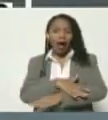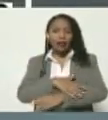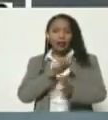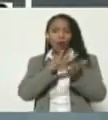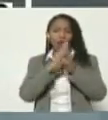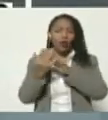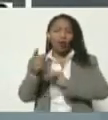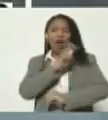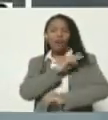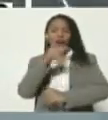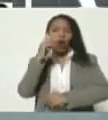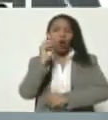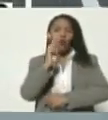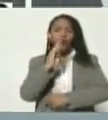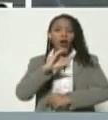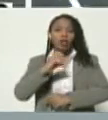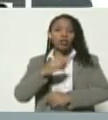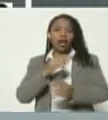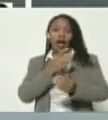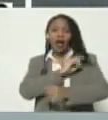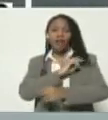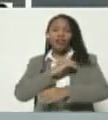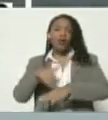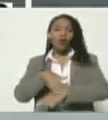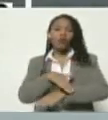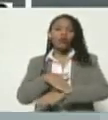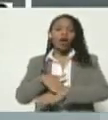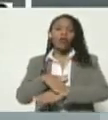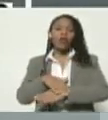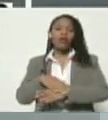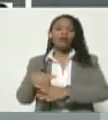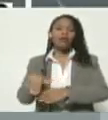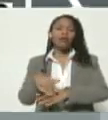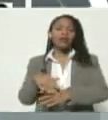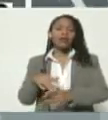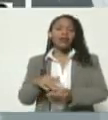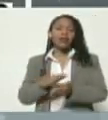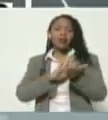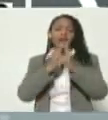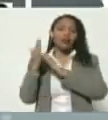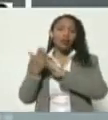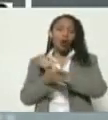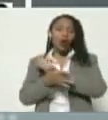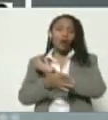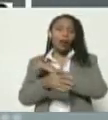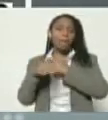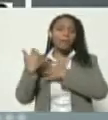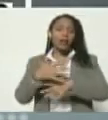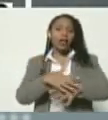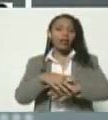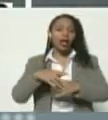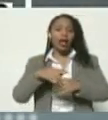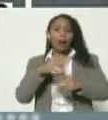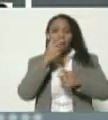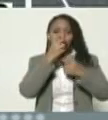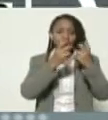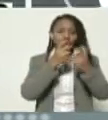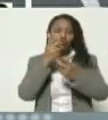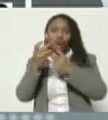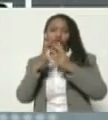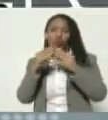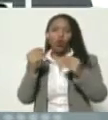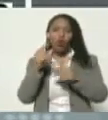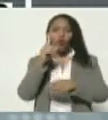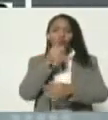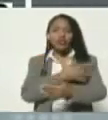de UBC, a las jefes de comunidades, jefas de comunidades, de calles, al militante, al patrullero, a la patrullera, un